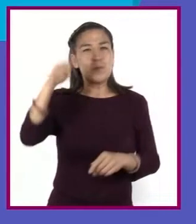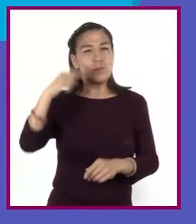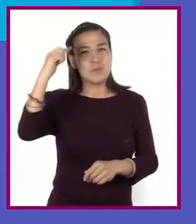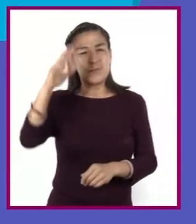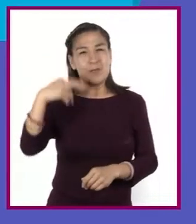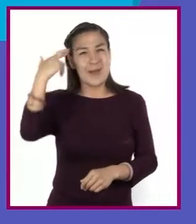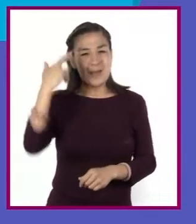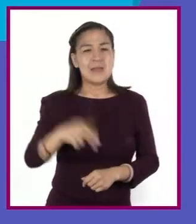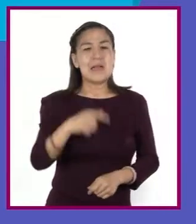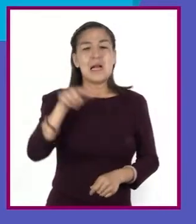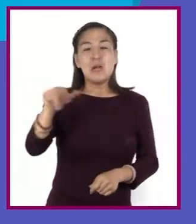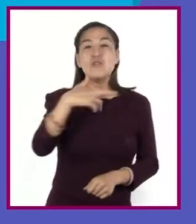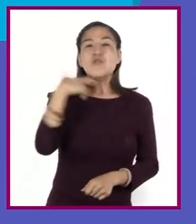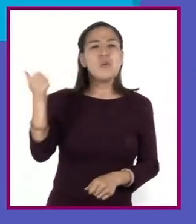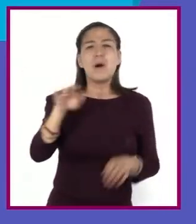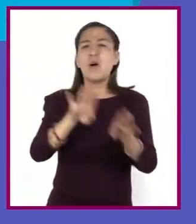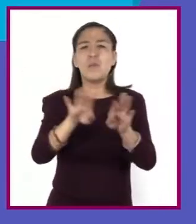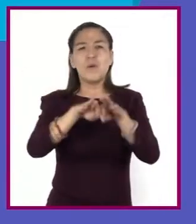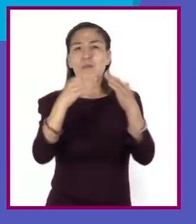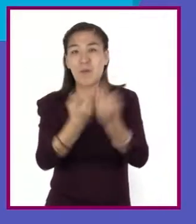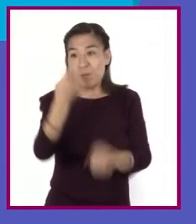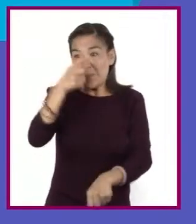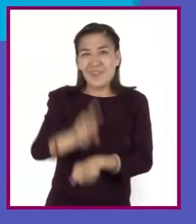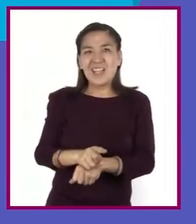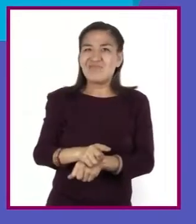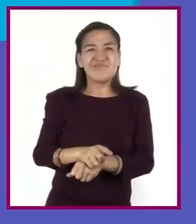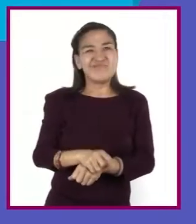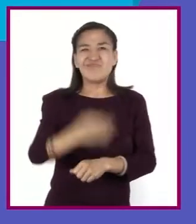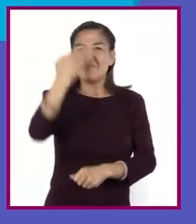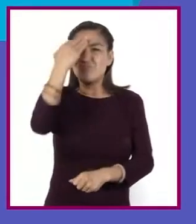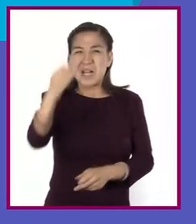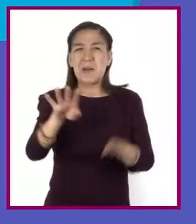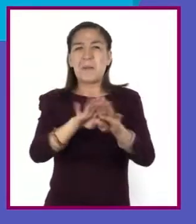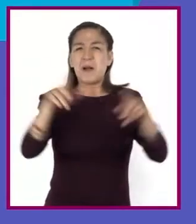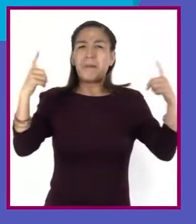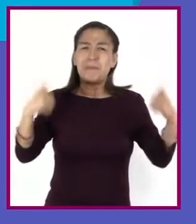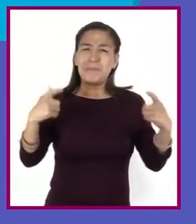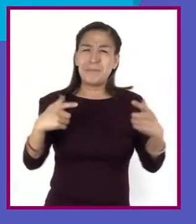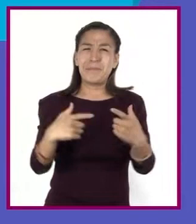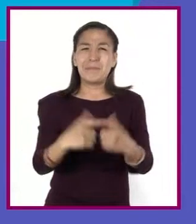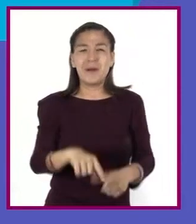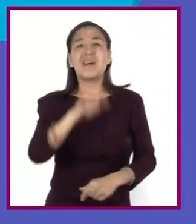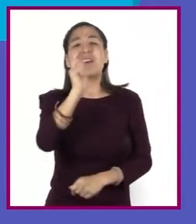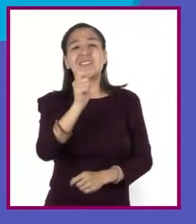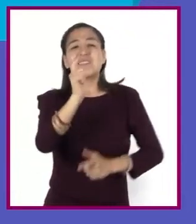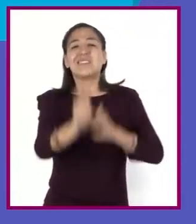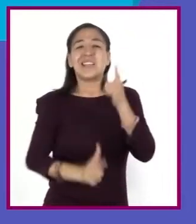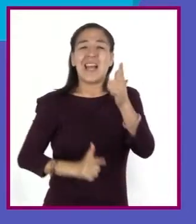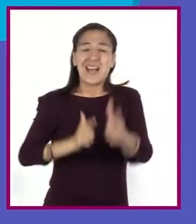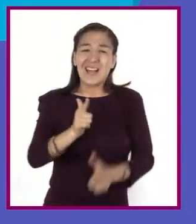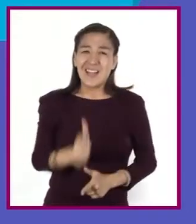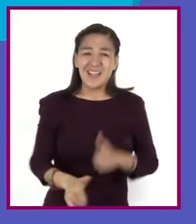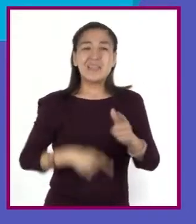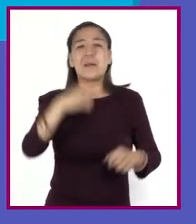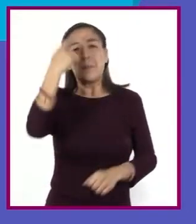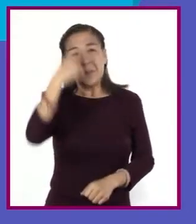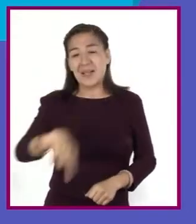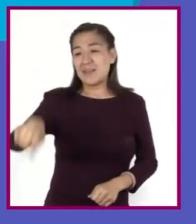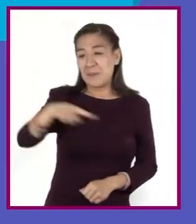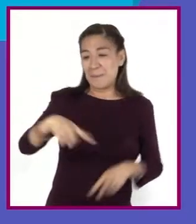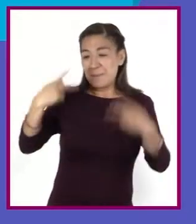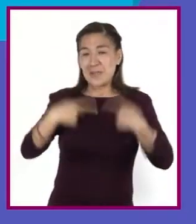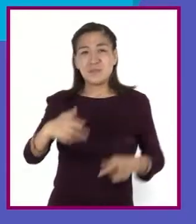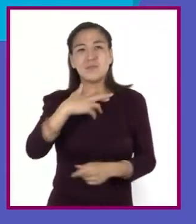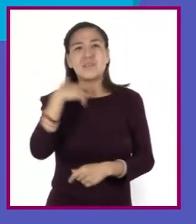formó en un día, tardó mucho en sucumbir. El proceso de su decadencia fue tan lento y gradual que la mayoría de los